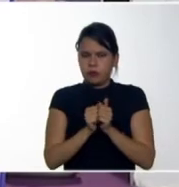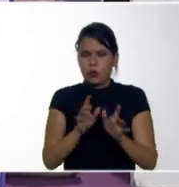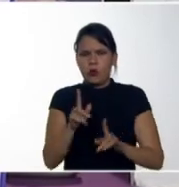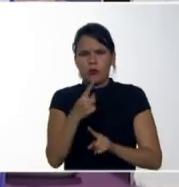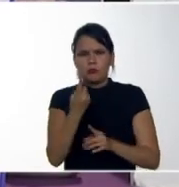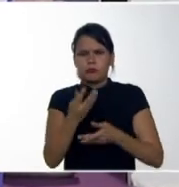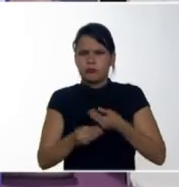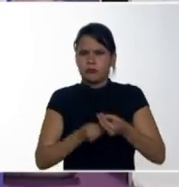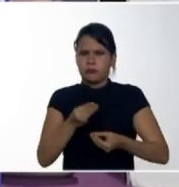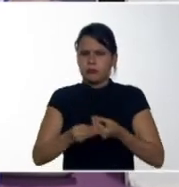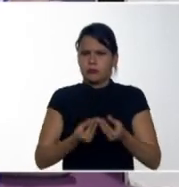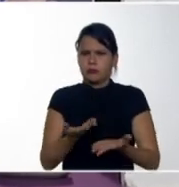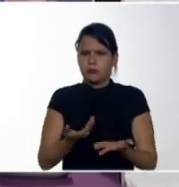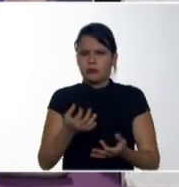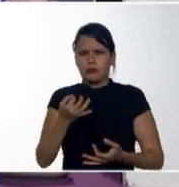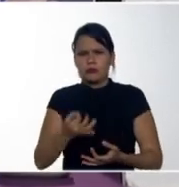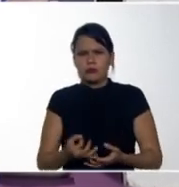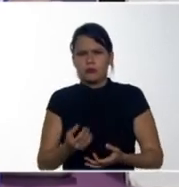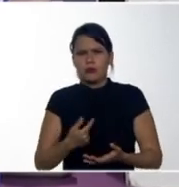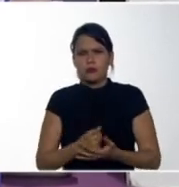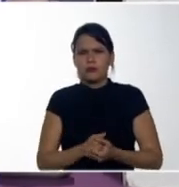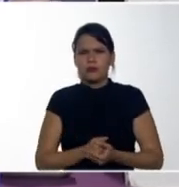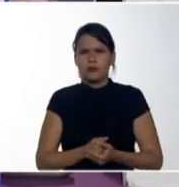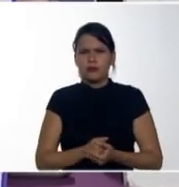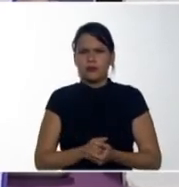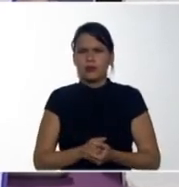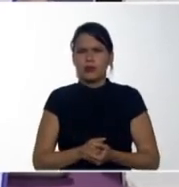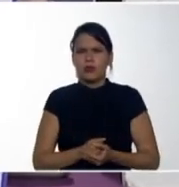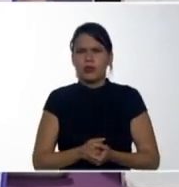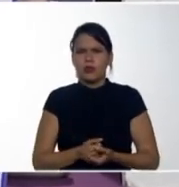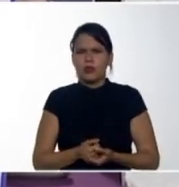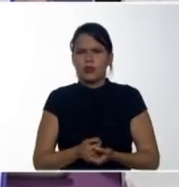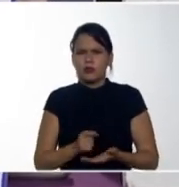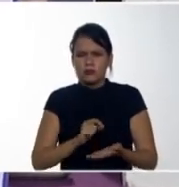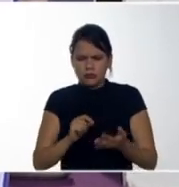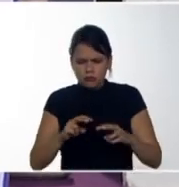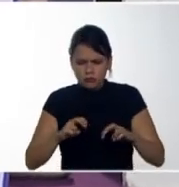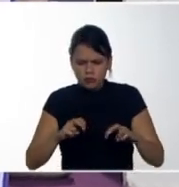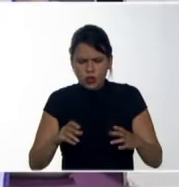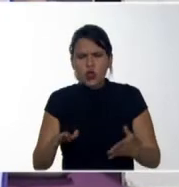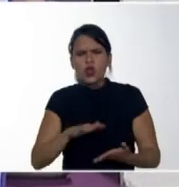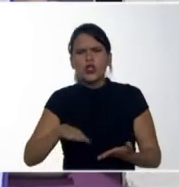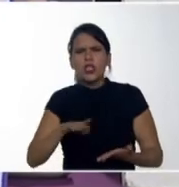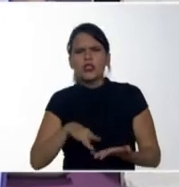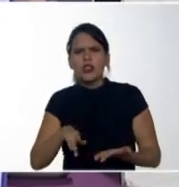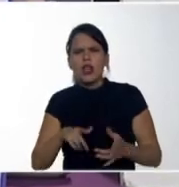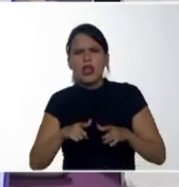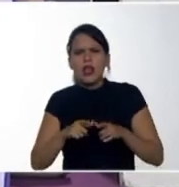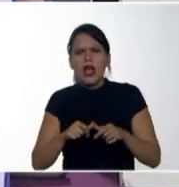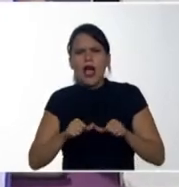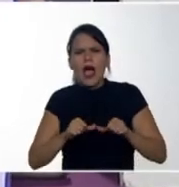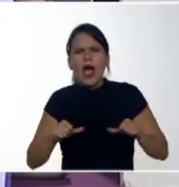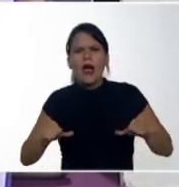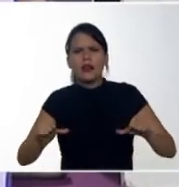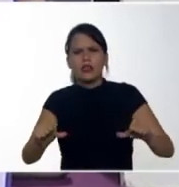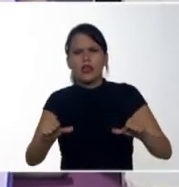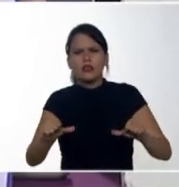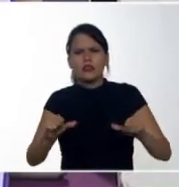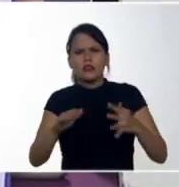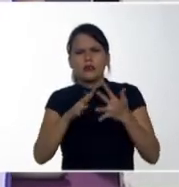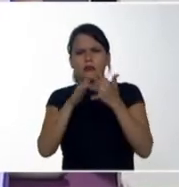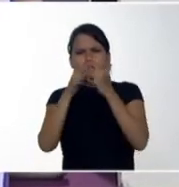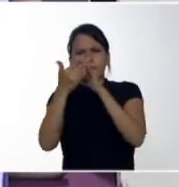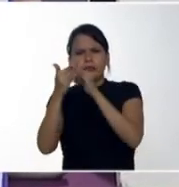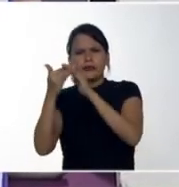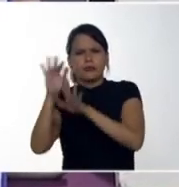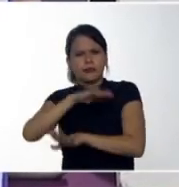hecho esto, ¿verdad?, revisado dónde están las áreas de relieve para poderlas